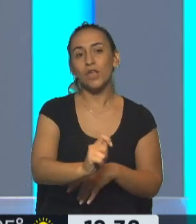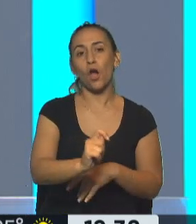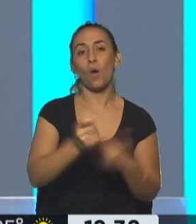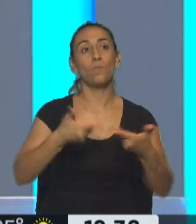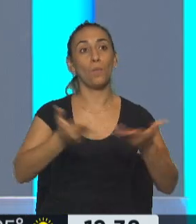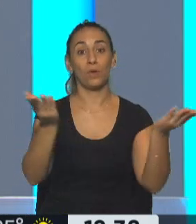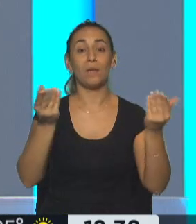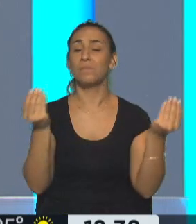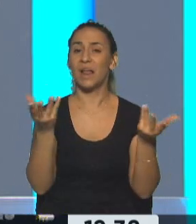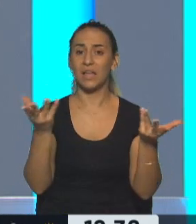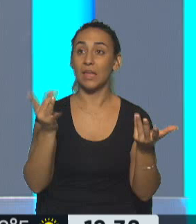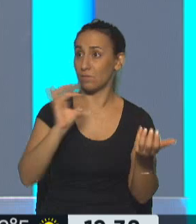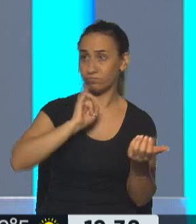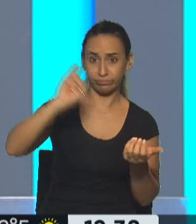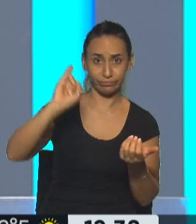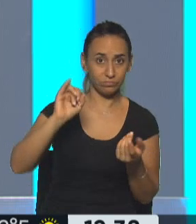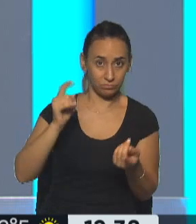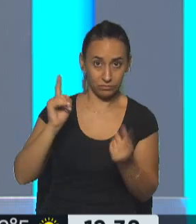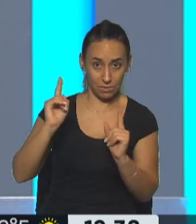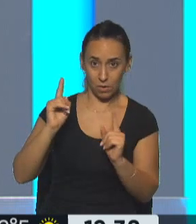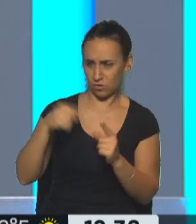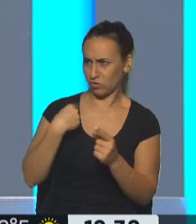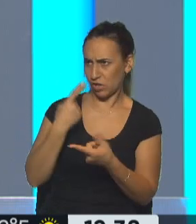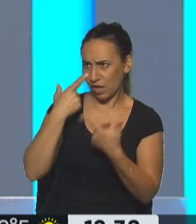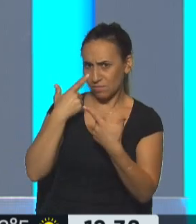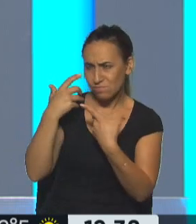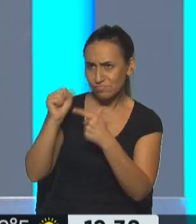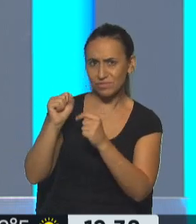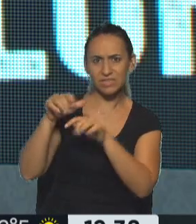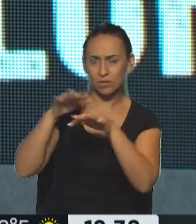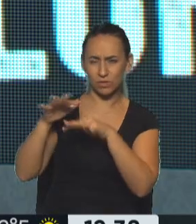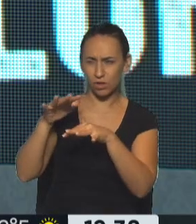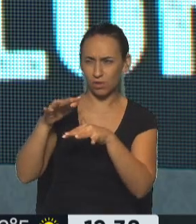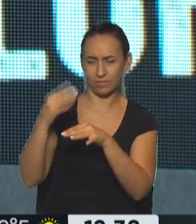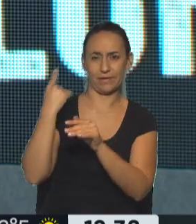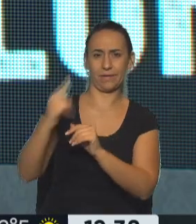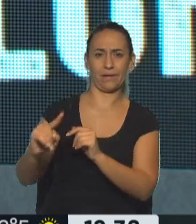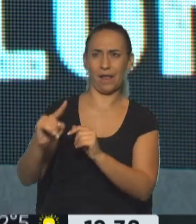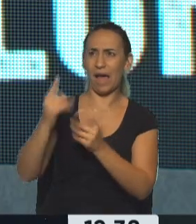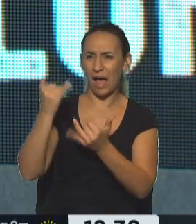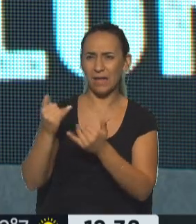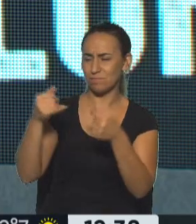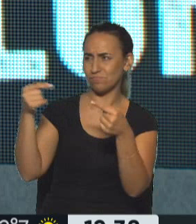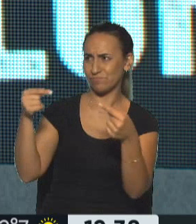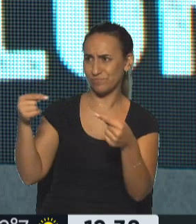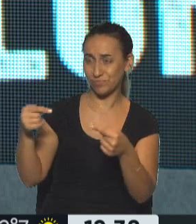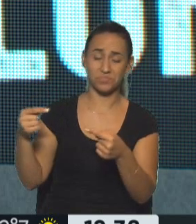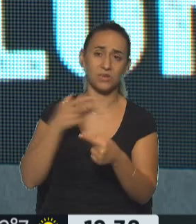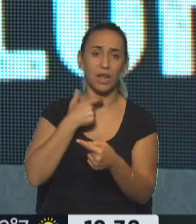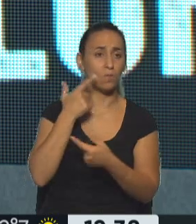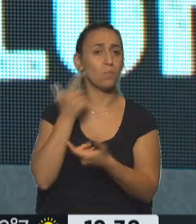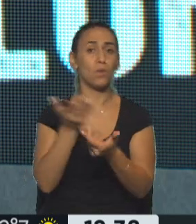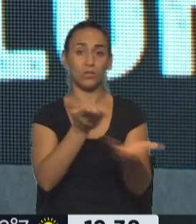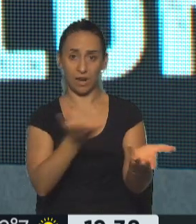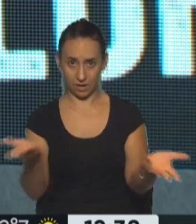denunciar las irregularidades que están encontrando en esta situación ley para recordarlo victimizar no sin